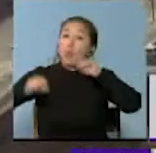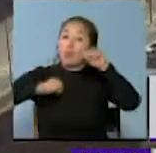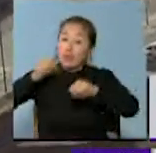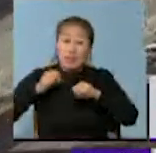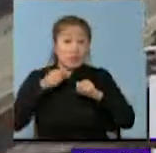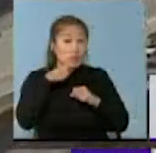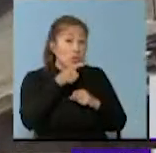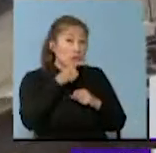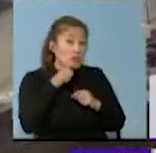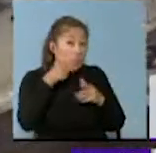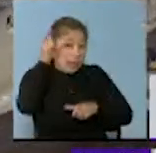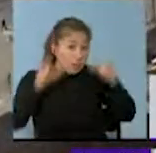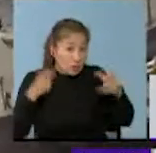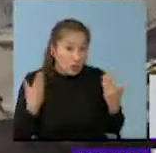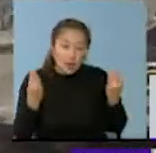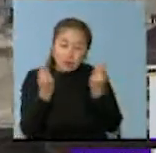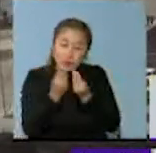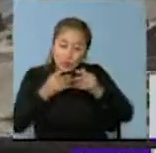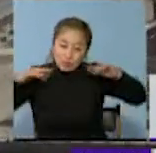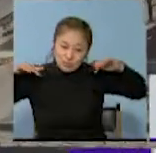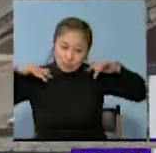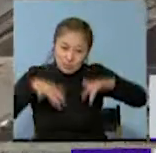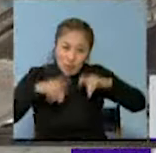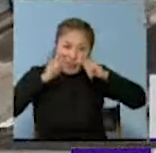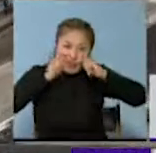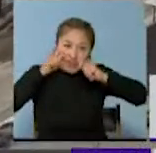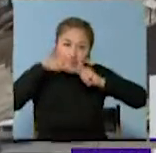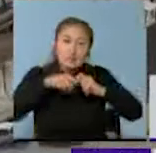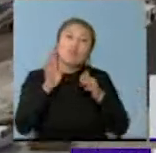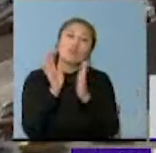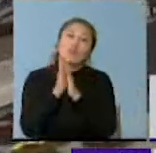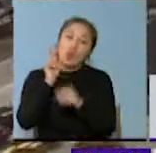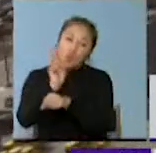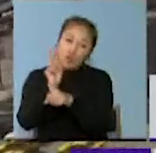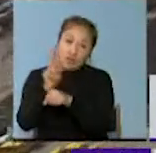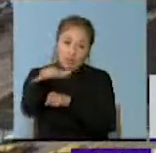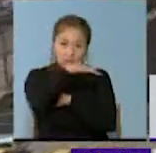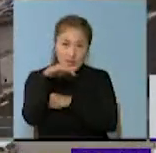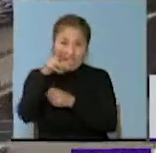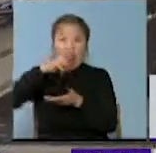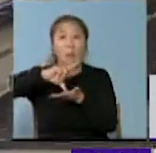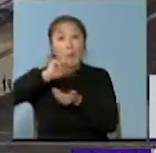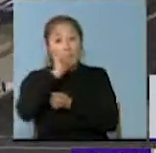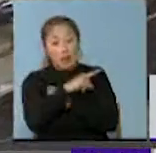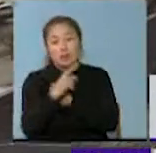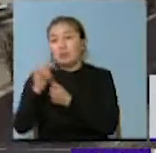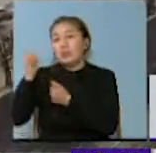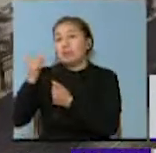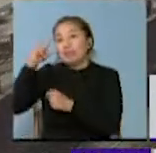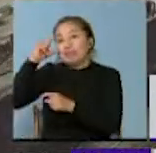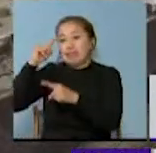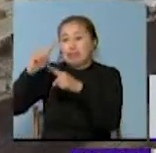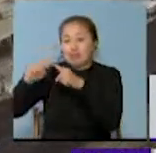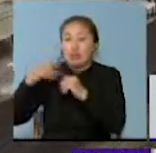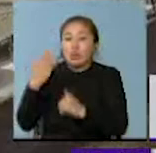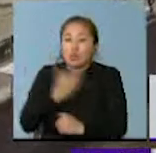que hoy va a estar en gran número y mañana también que cuidemos este espacio es verdad ser y así es nuestras expectativas están